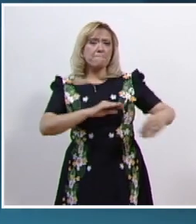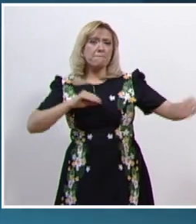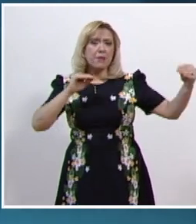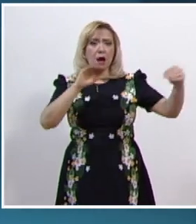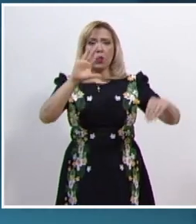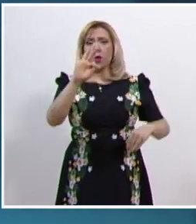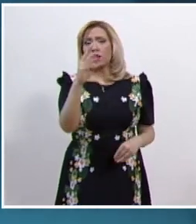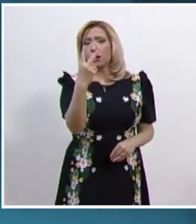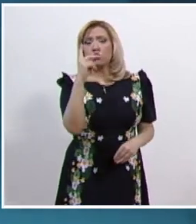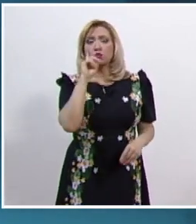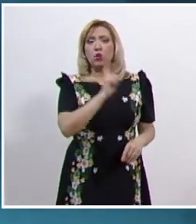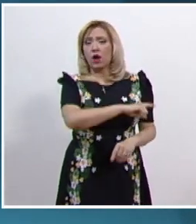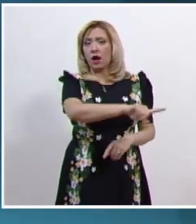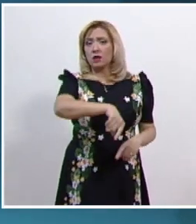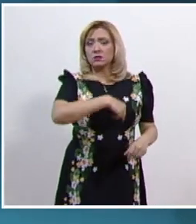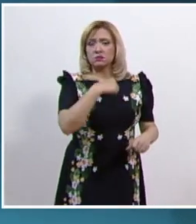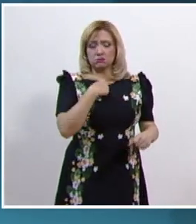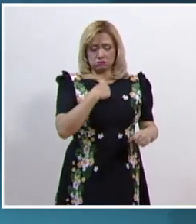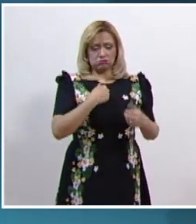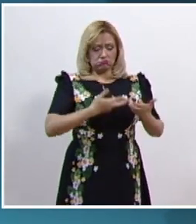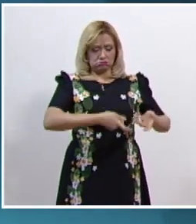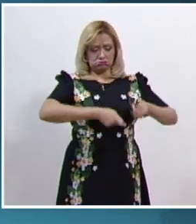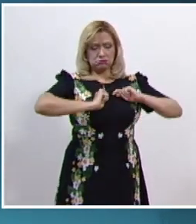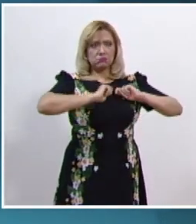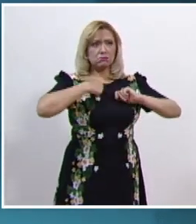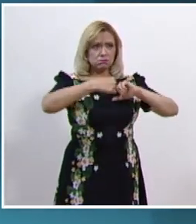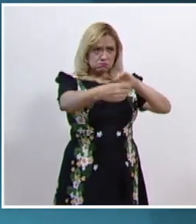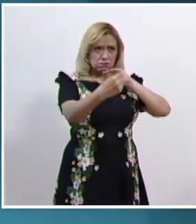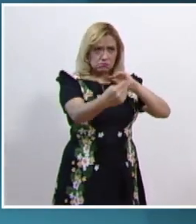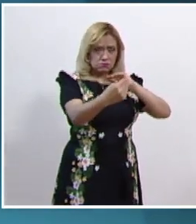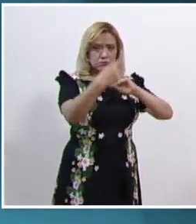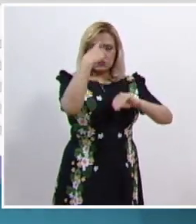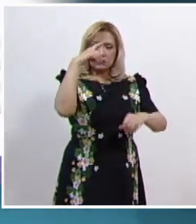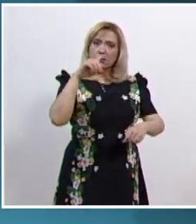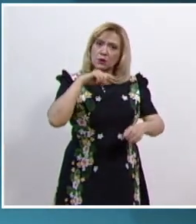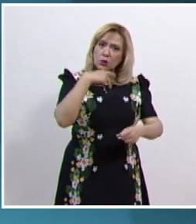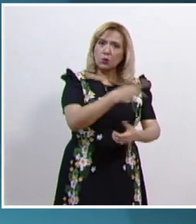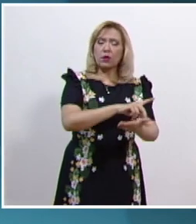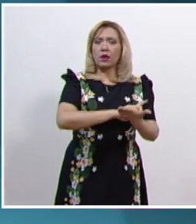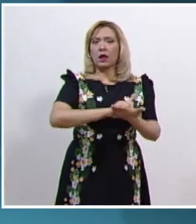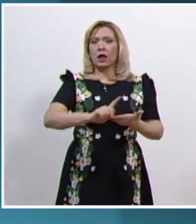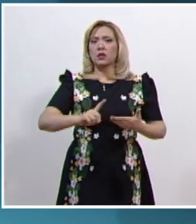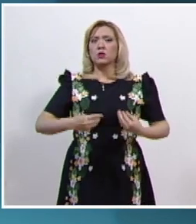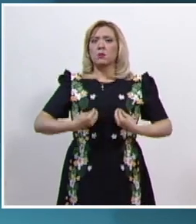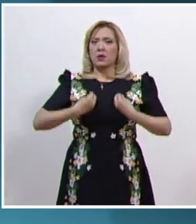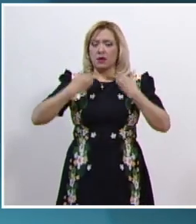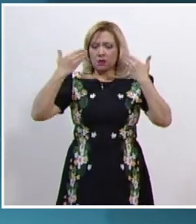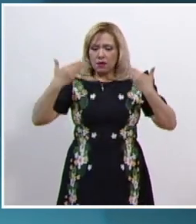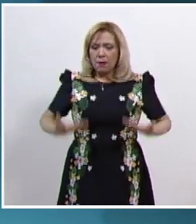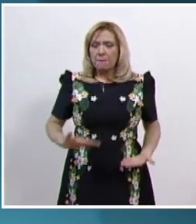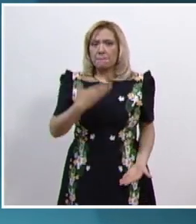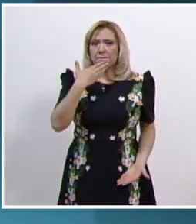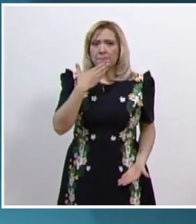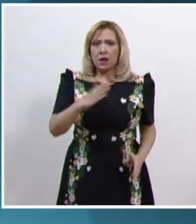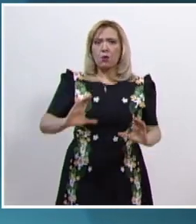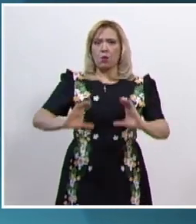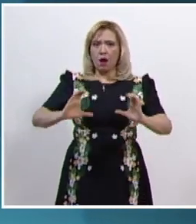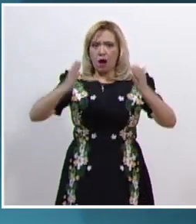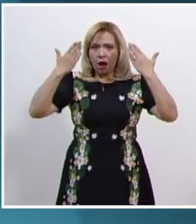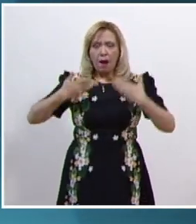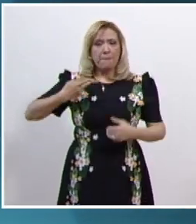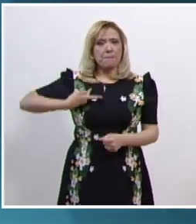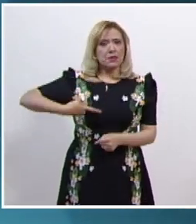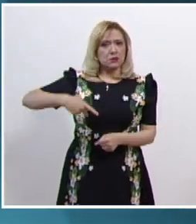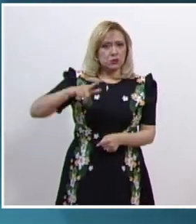42 internas a fin de que se garantice su derecho a la vida y a la integridad personal. El Juzgado Sexto de Distrito concedió